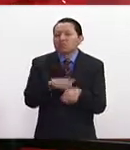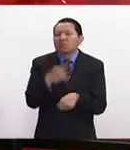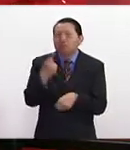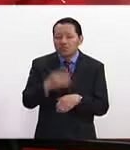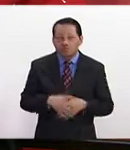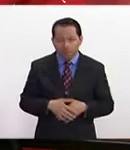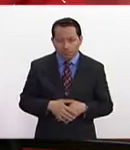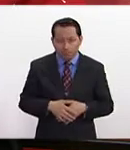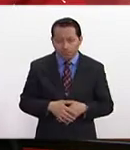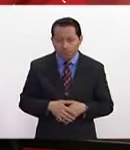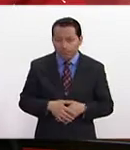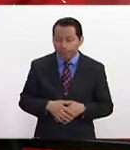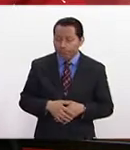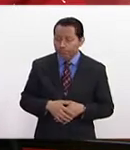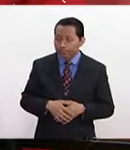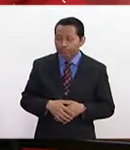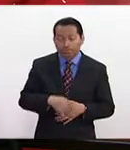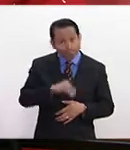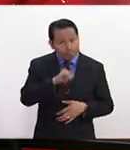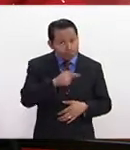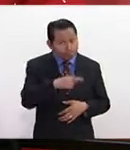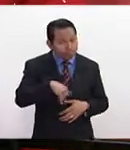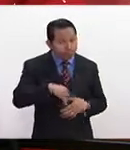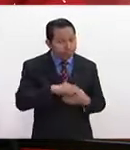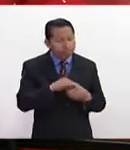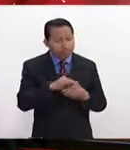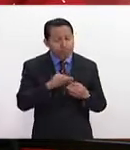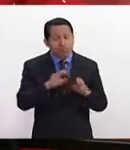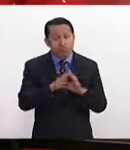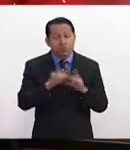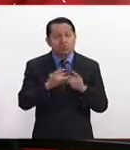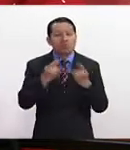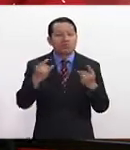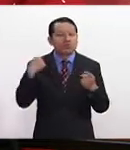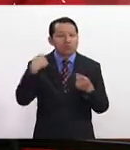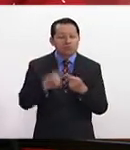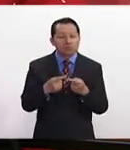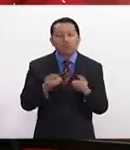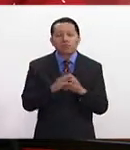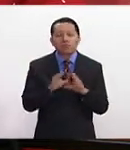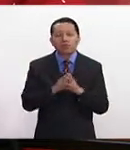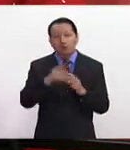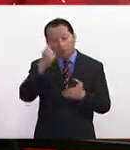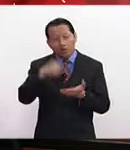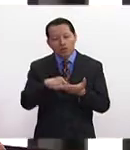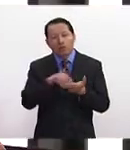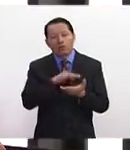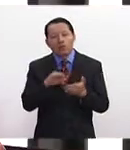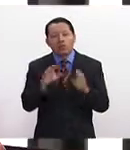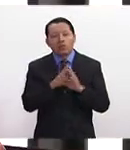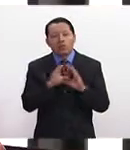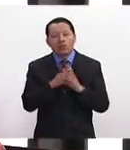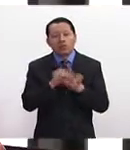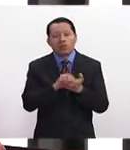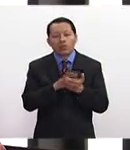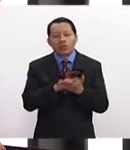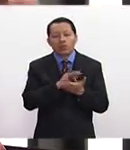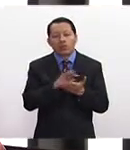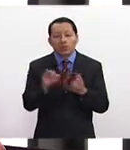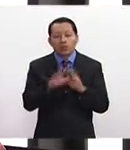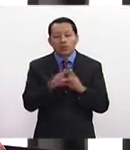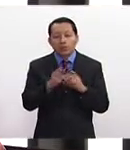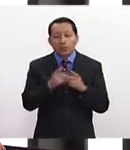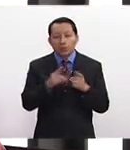bien mencionas, es un problema ya histórico, ¿no? Incluso yo creo que en buena medida condicionaron el